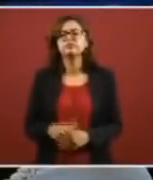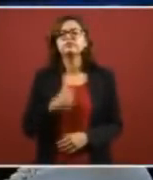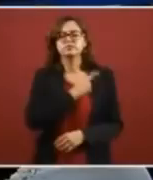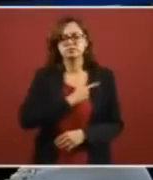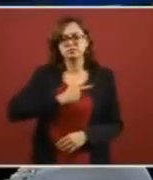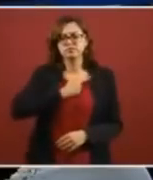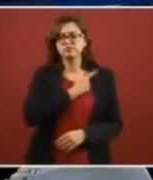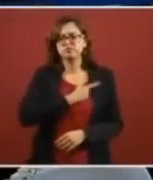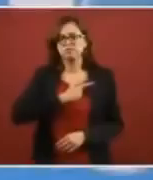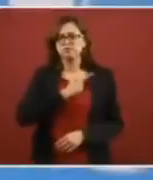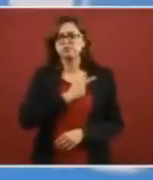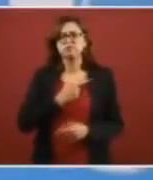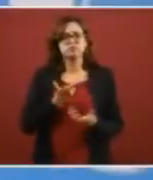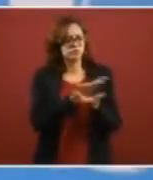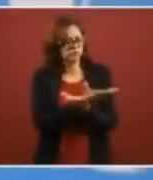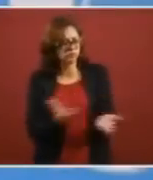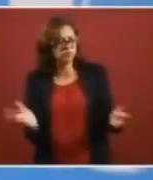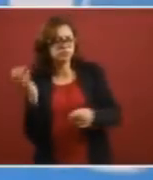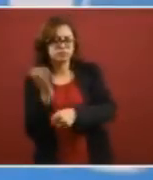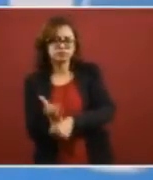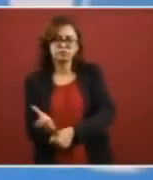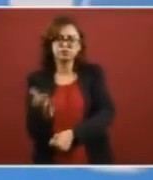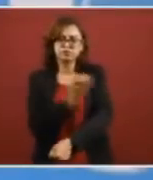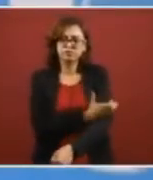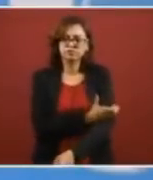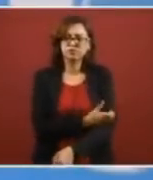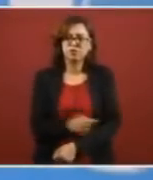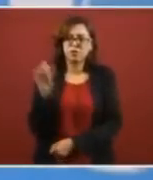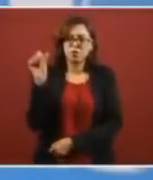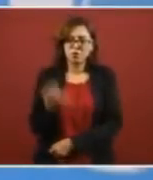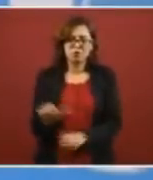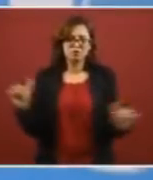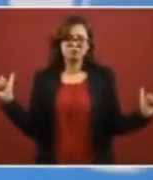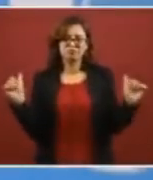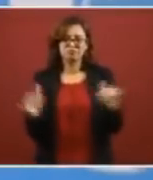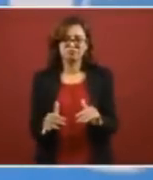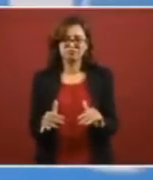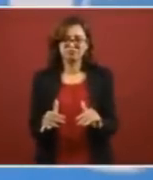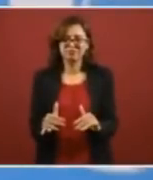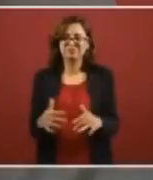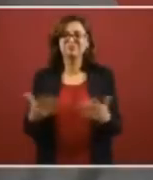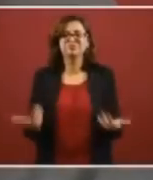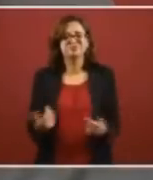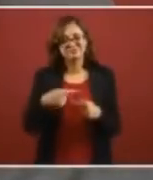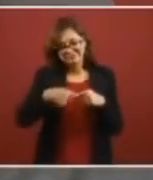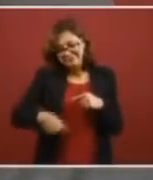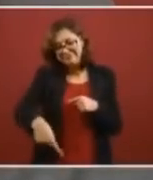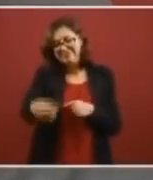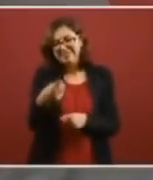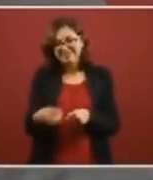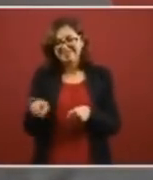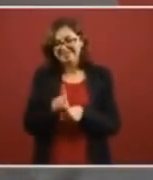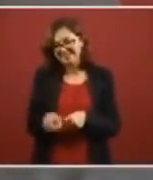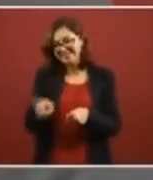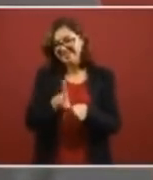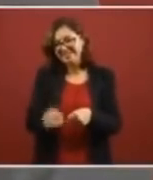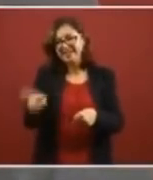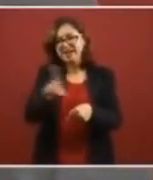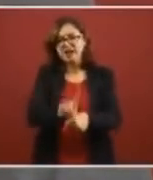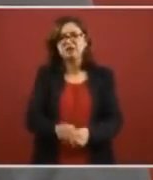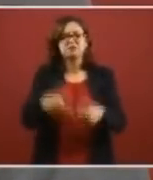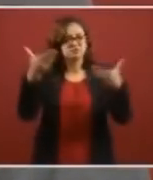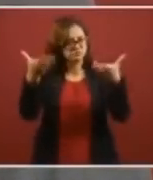contar con la presencia de ustedes en este encuentro. Van a estar varios días. Esta es la